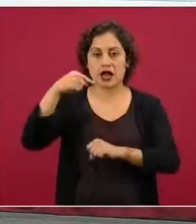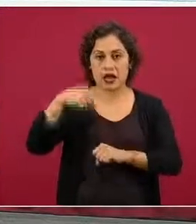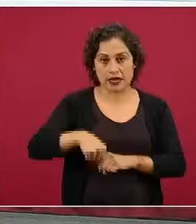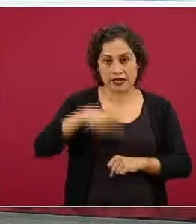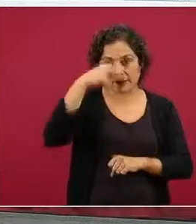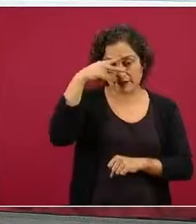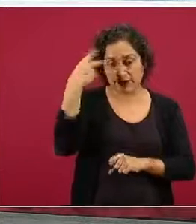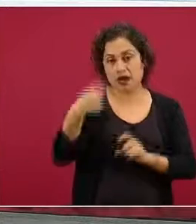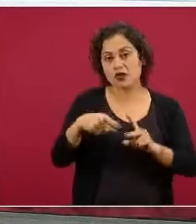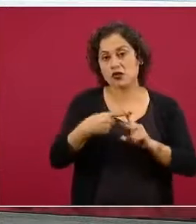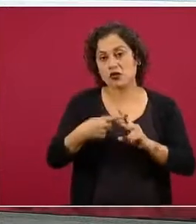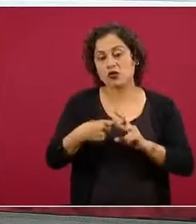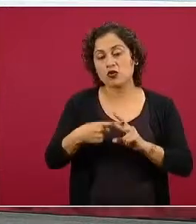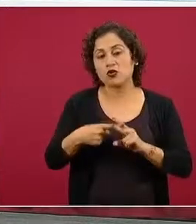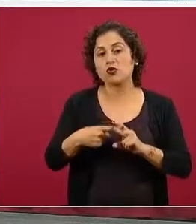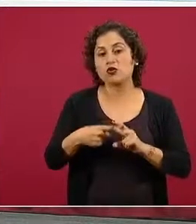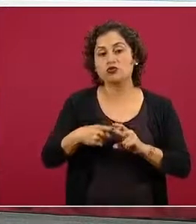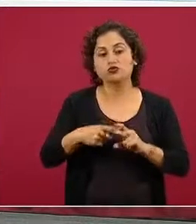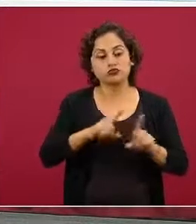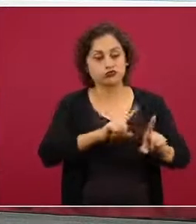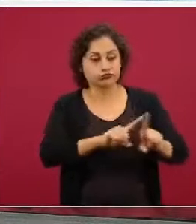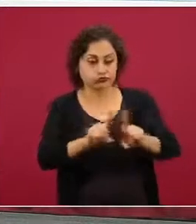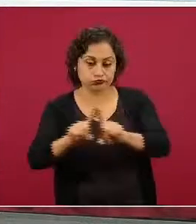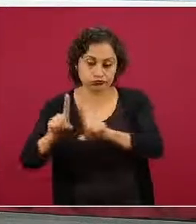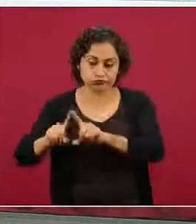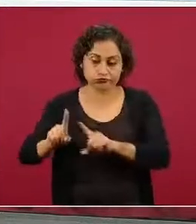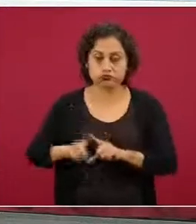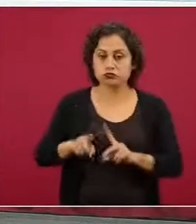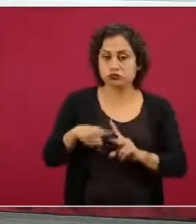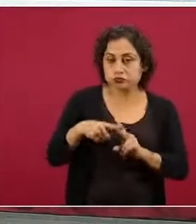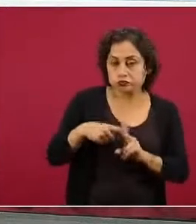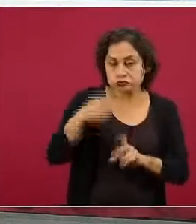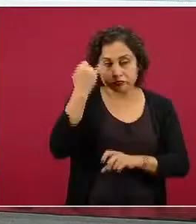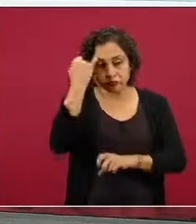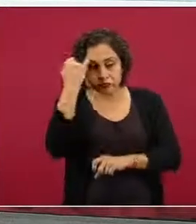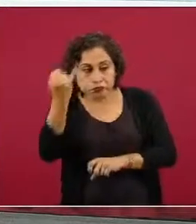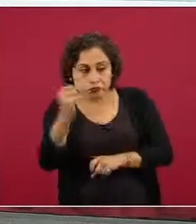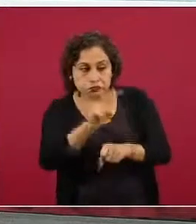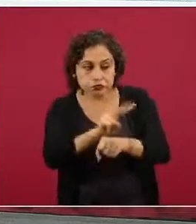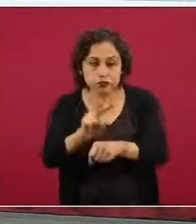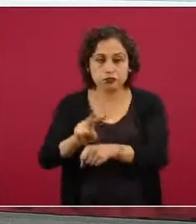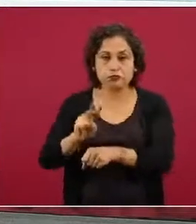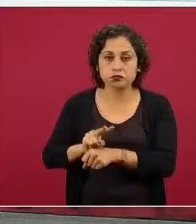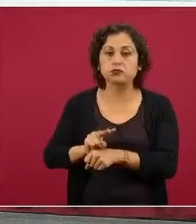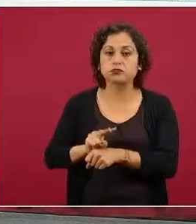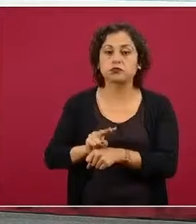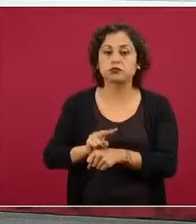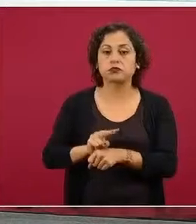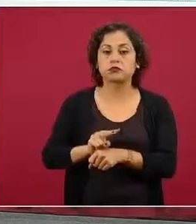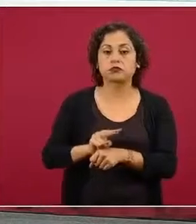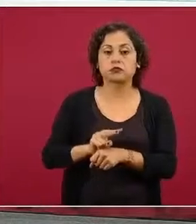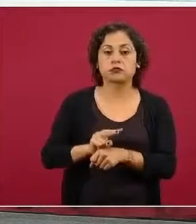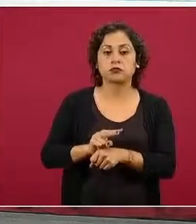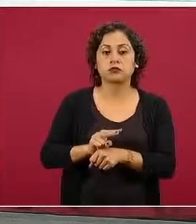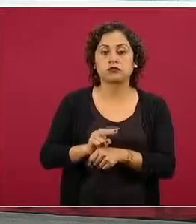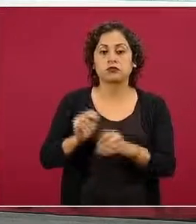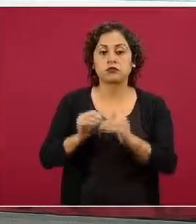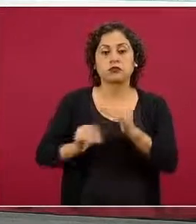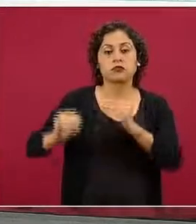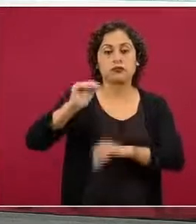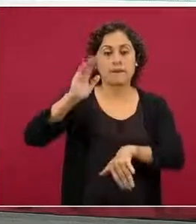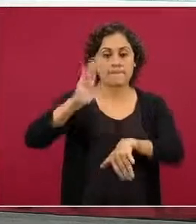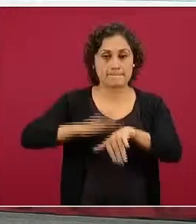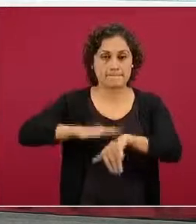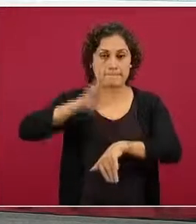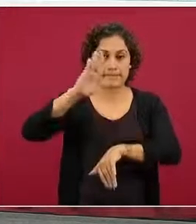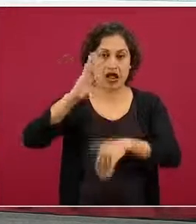múltiples características, incluyendo el modelo y el sistema de vigilancia epidemiológica, es bastante más alta que esta